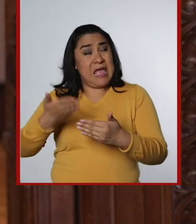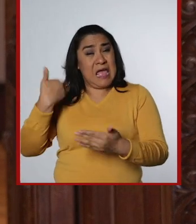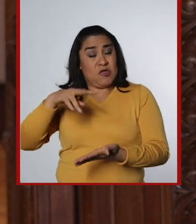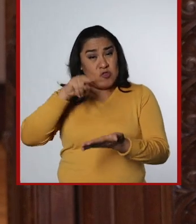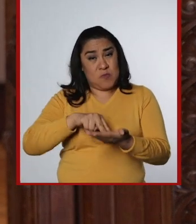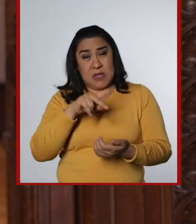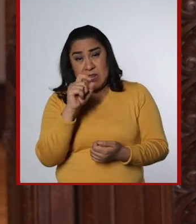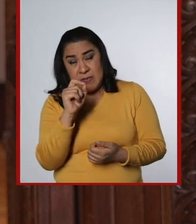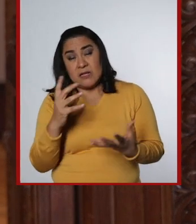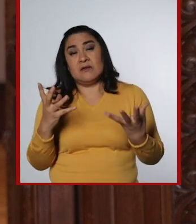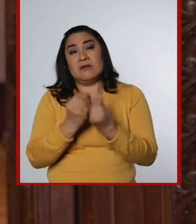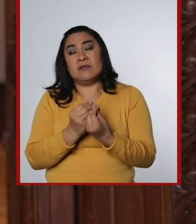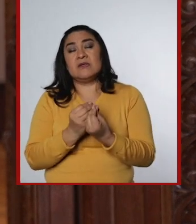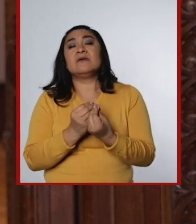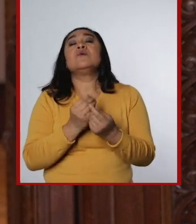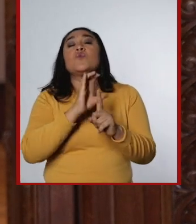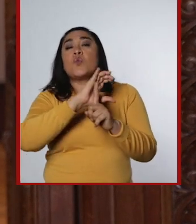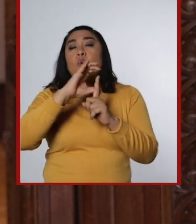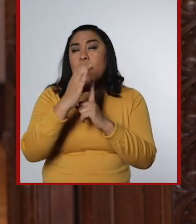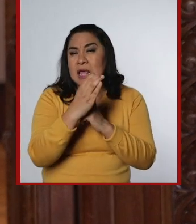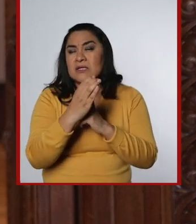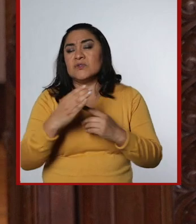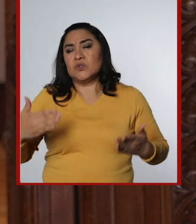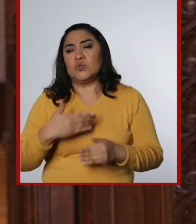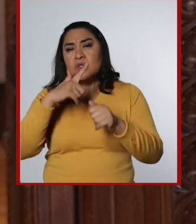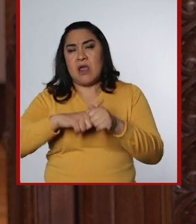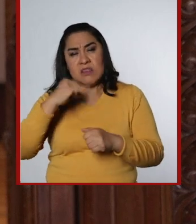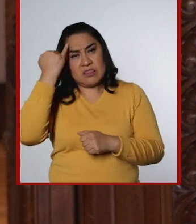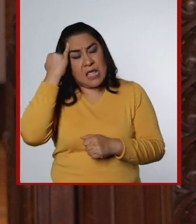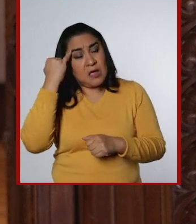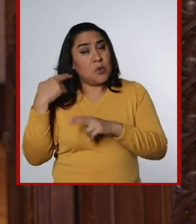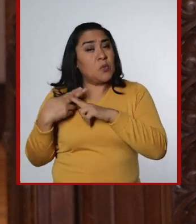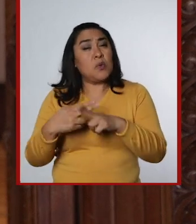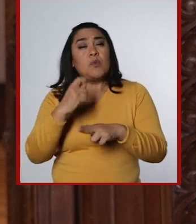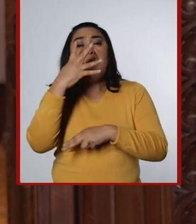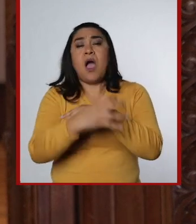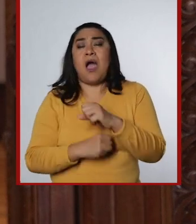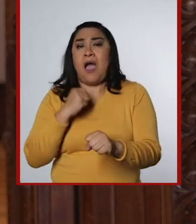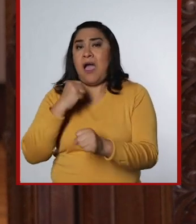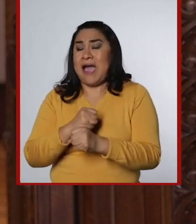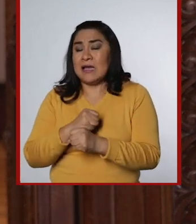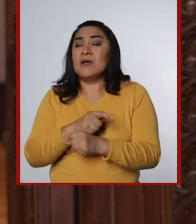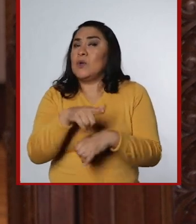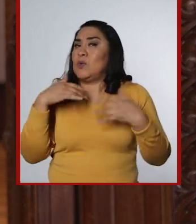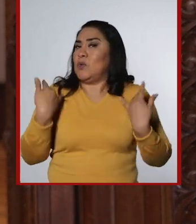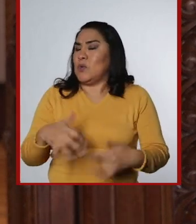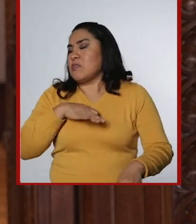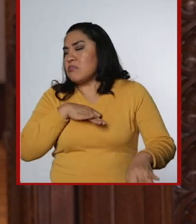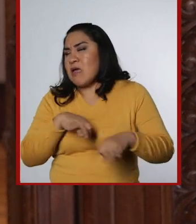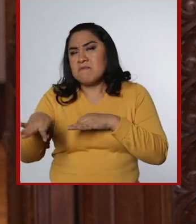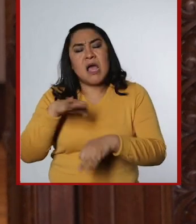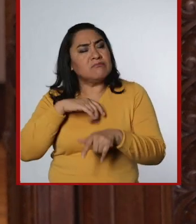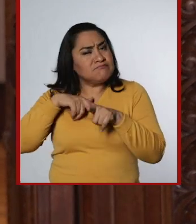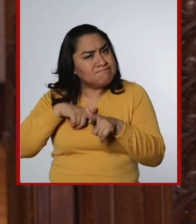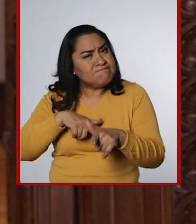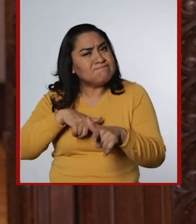2020, el Congreso Nacional Indígena cumple 24 años de haberse constituido, una labor ardua,